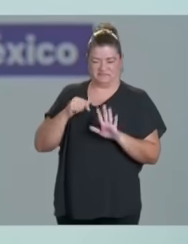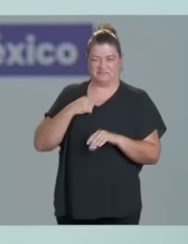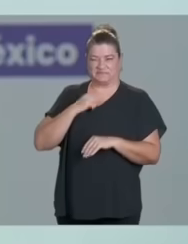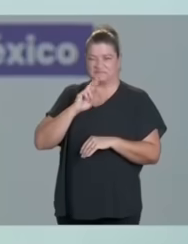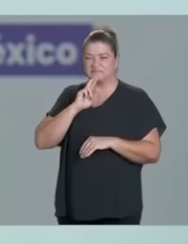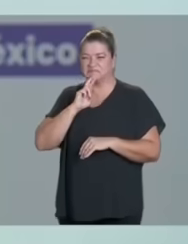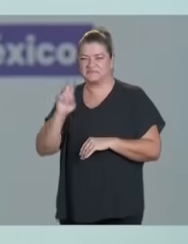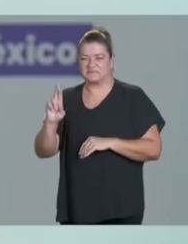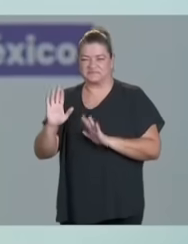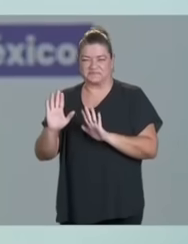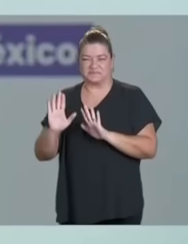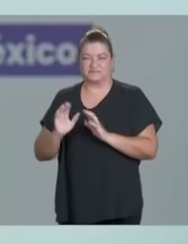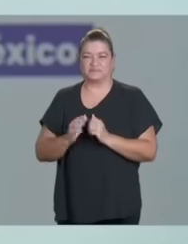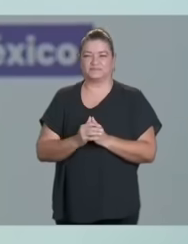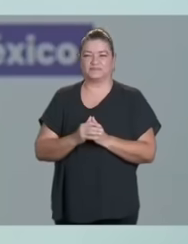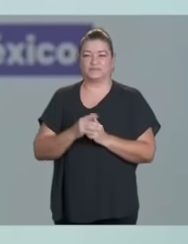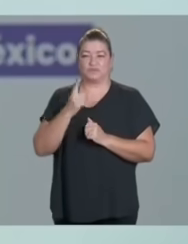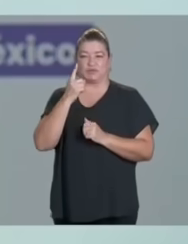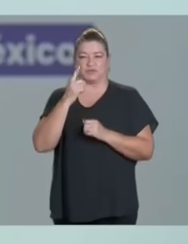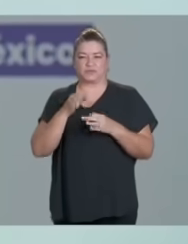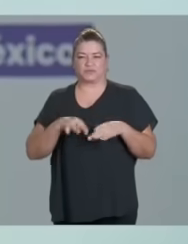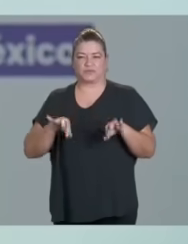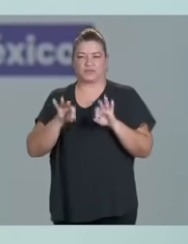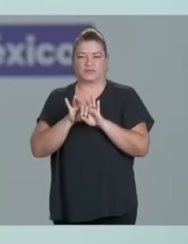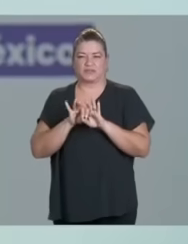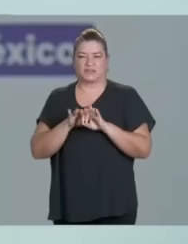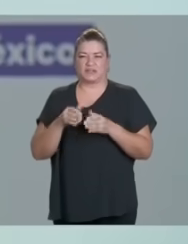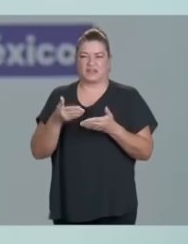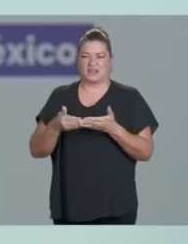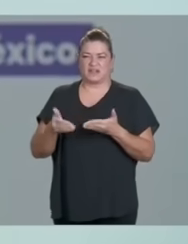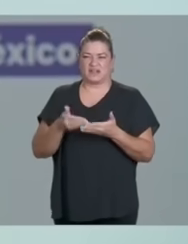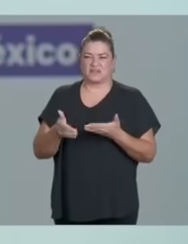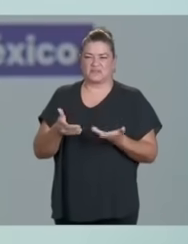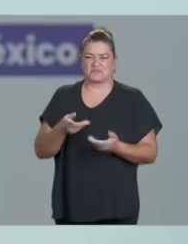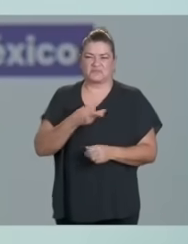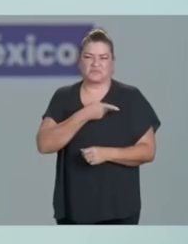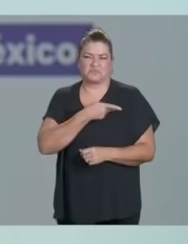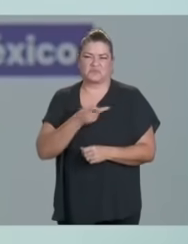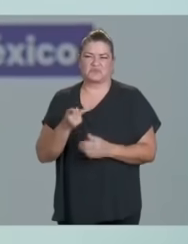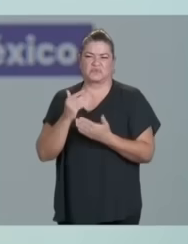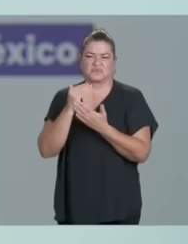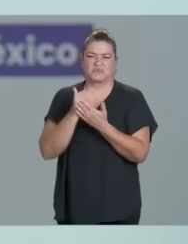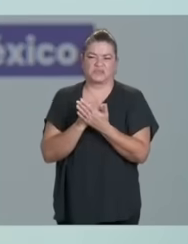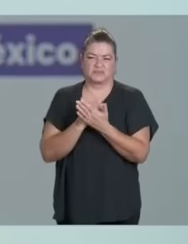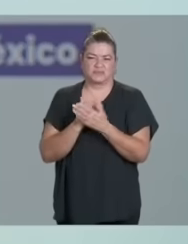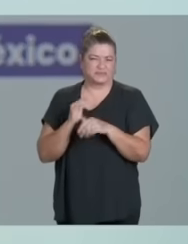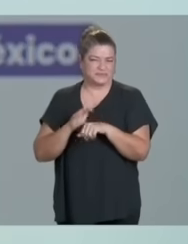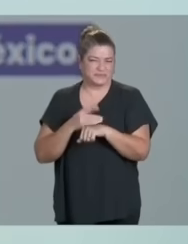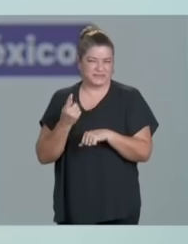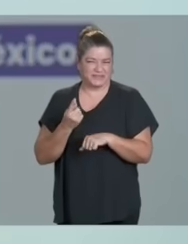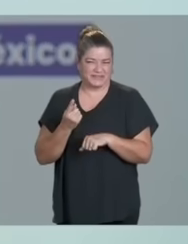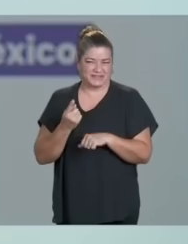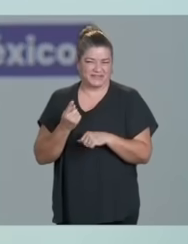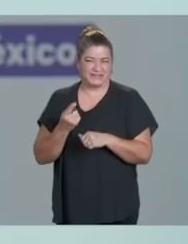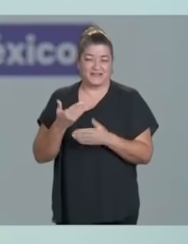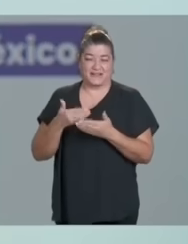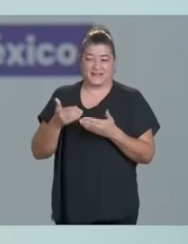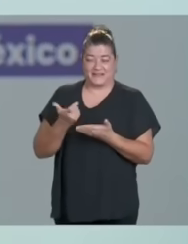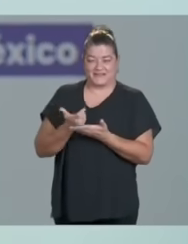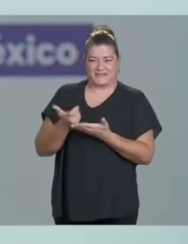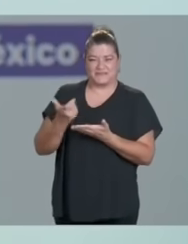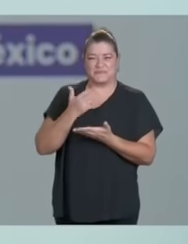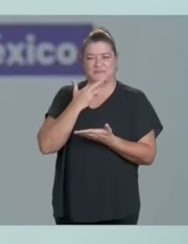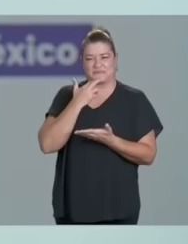Algo muy importante, ¿por qué hay menos pobreza y desigualdad en nuestro país? ¿Por qué hay mejores salarios? Recuerden que no aumentaron